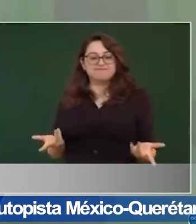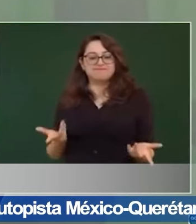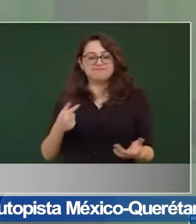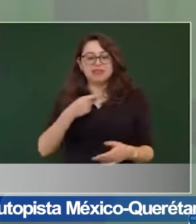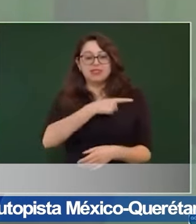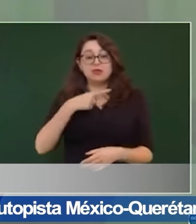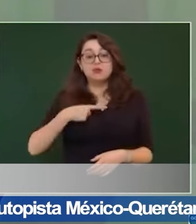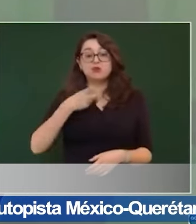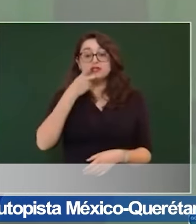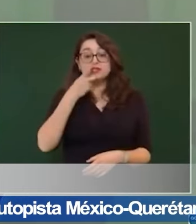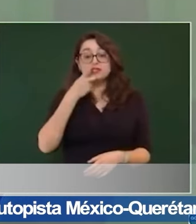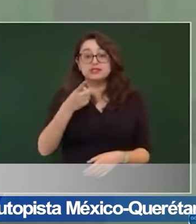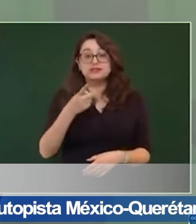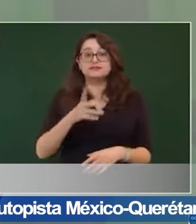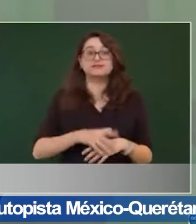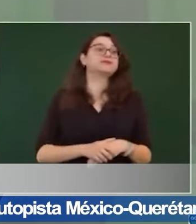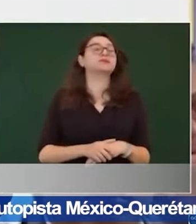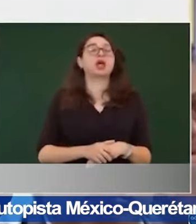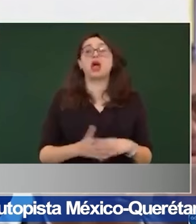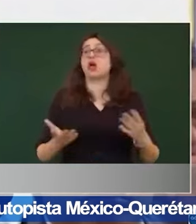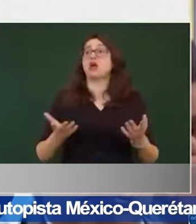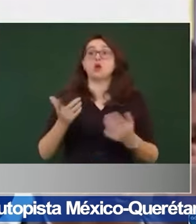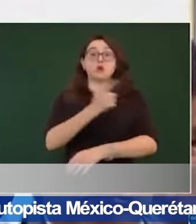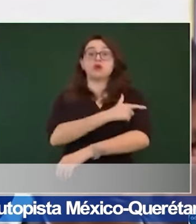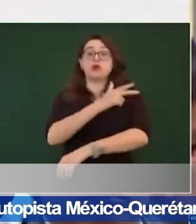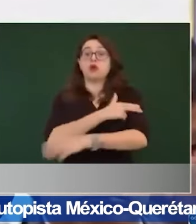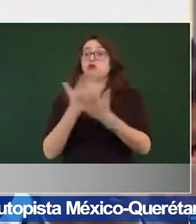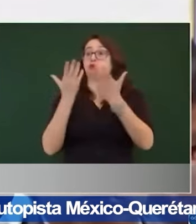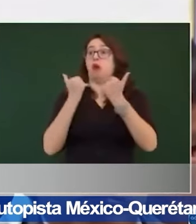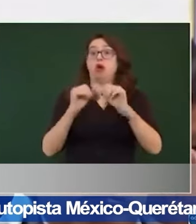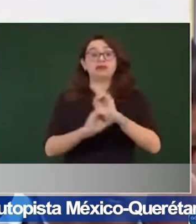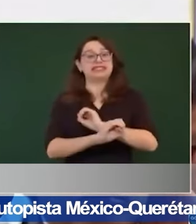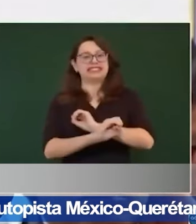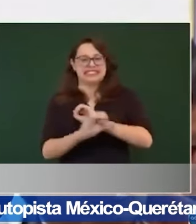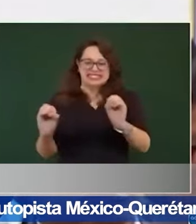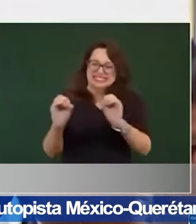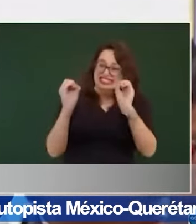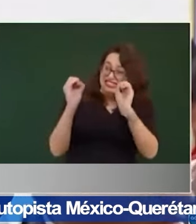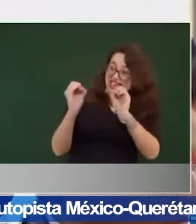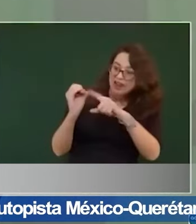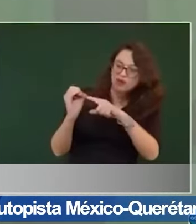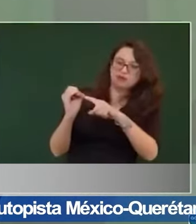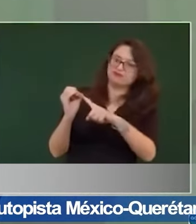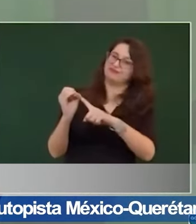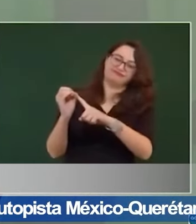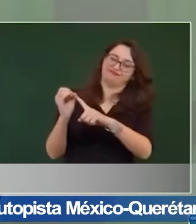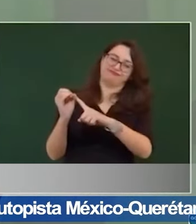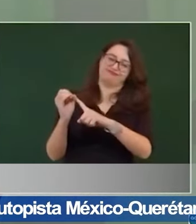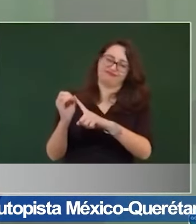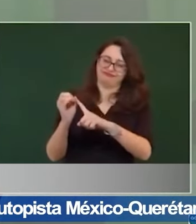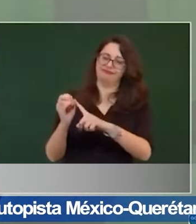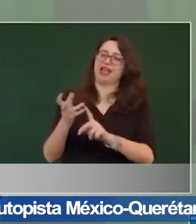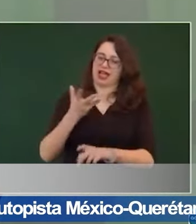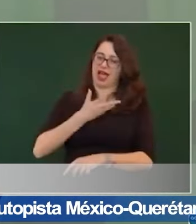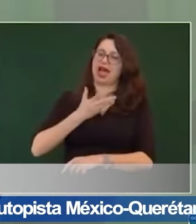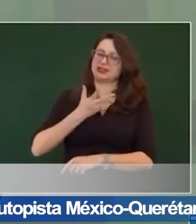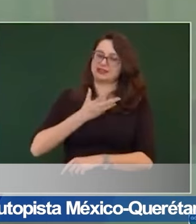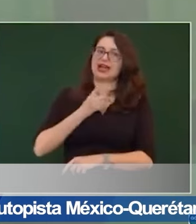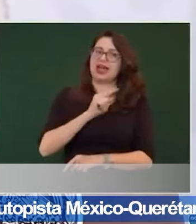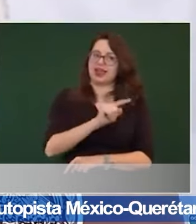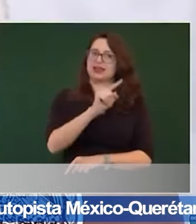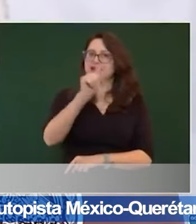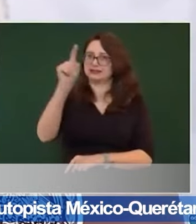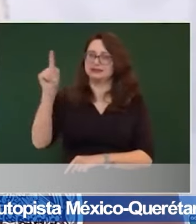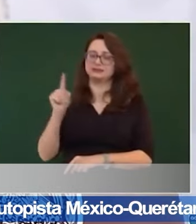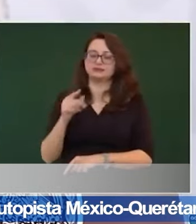decir que no estamos no es así sí estamos y es una gran responsab que tenemos y y estamos cumpliendo con